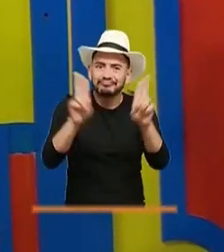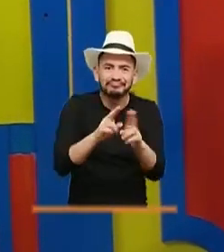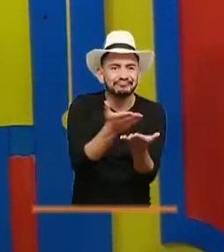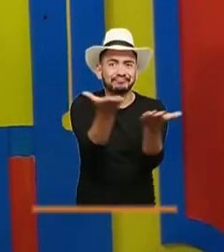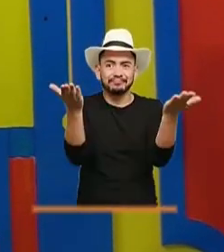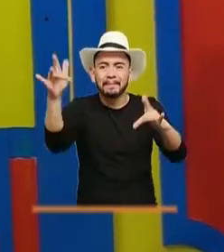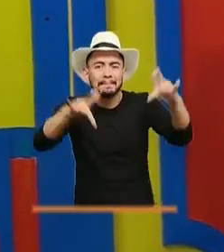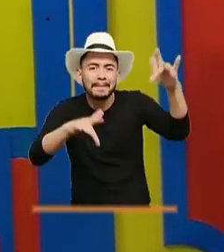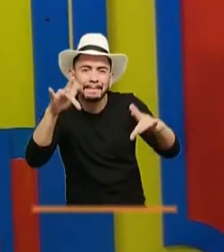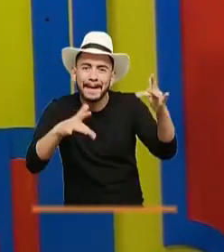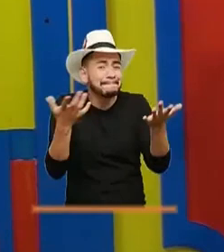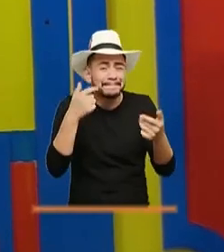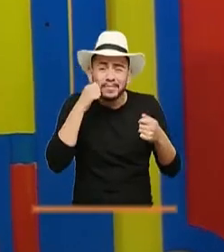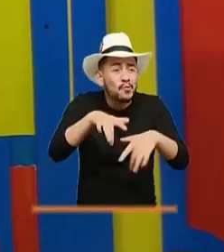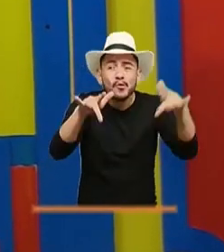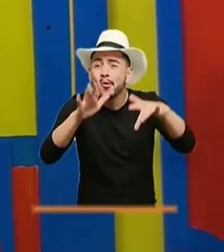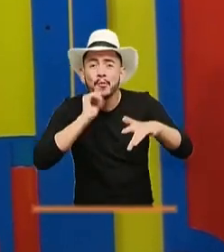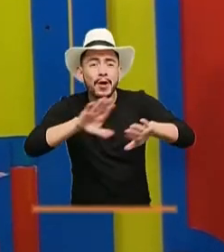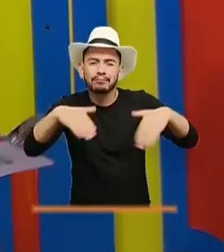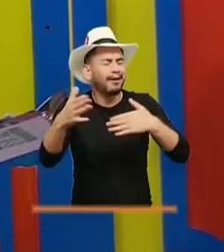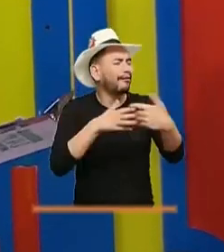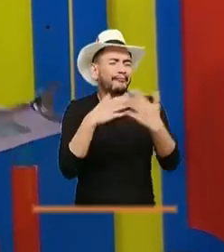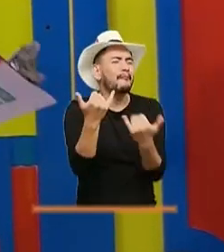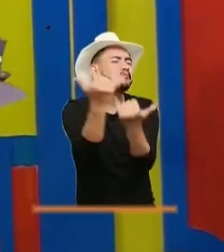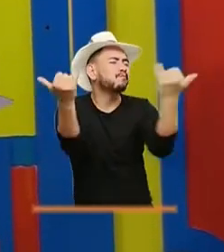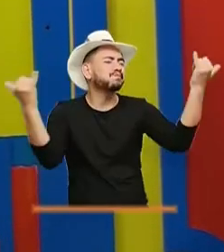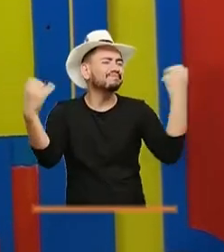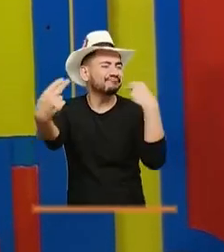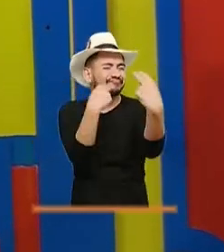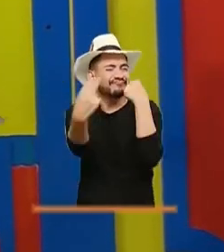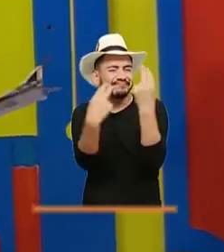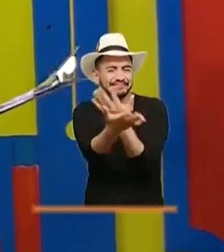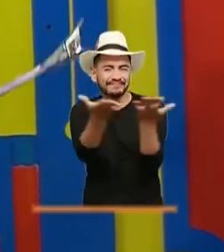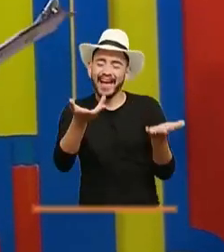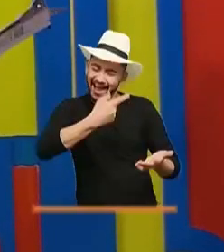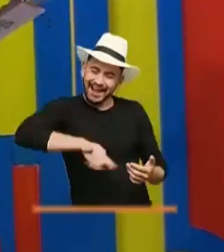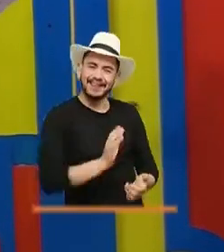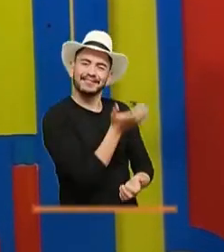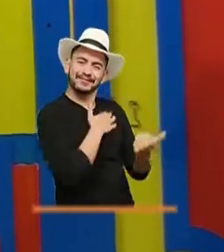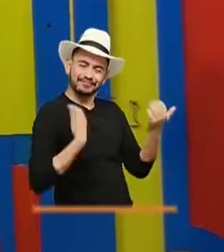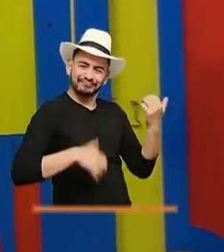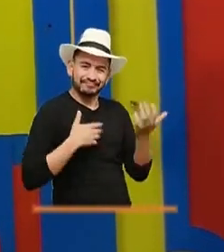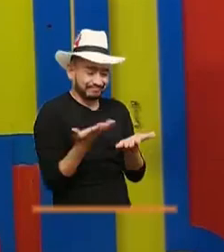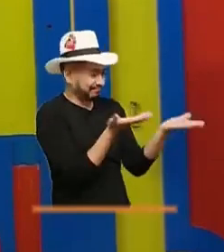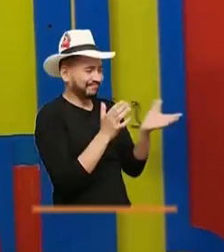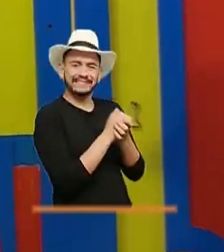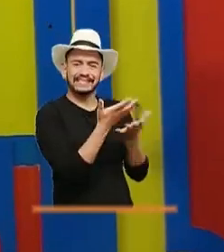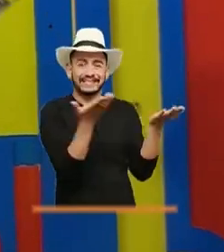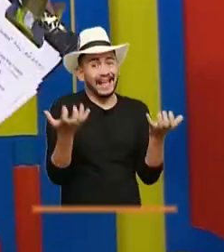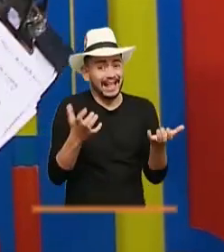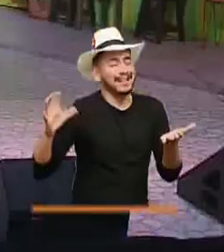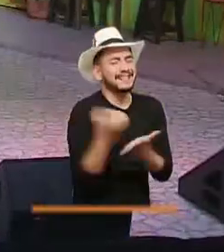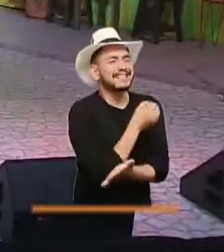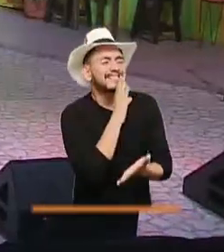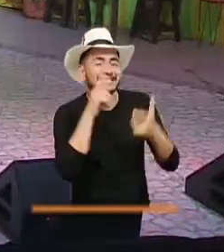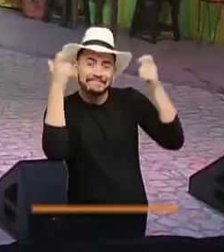¿Cómo? Participando desde sus casas. Apoyen a los trovadores. Ellos quieren ser el rey, entonces, el trovador, el Rey del